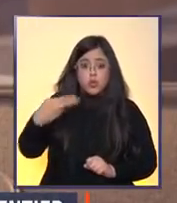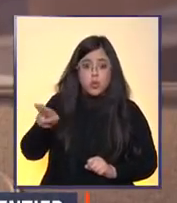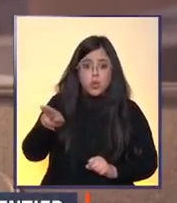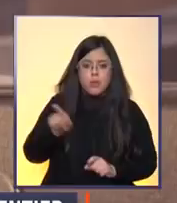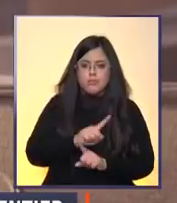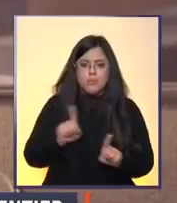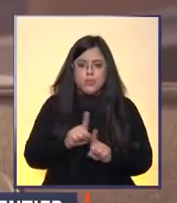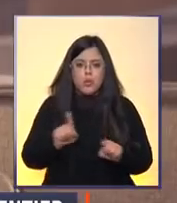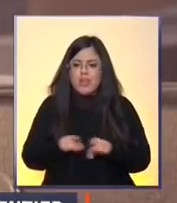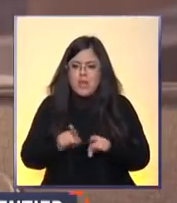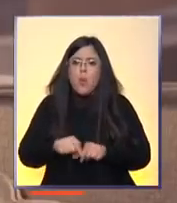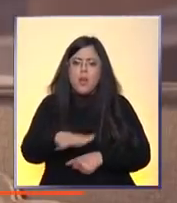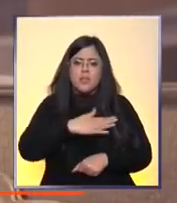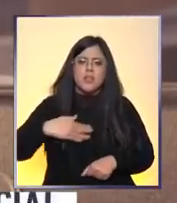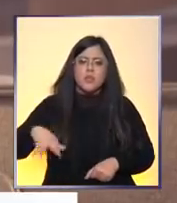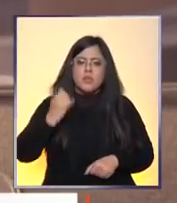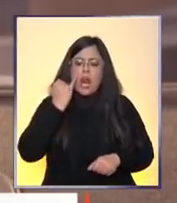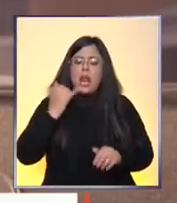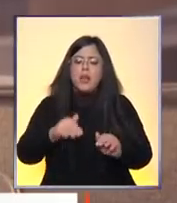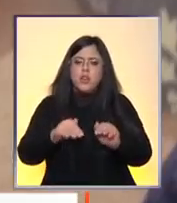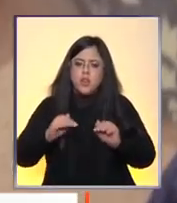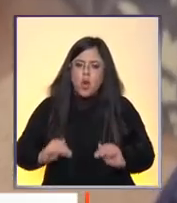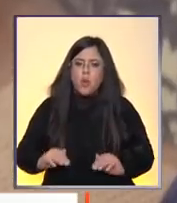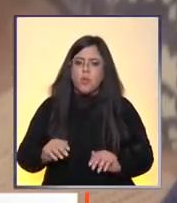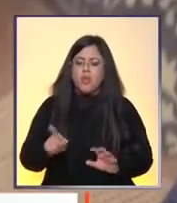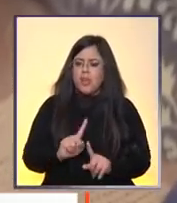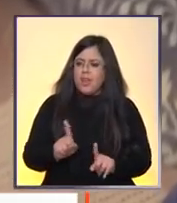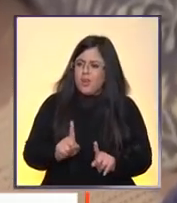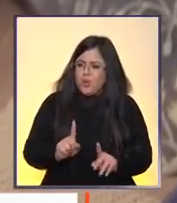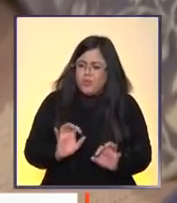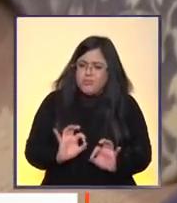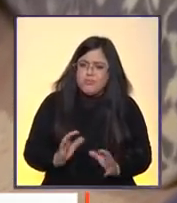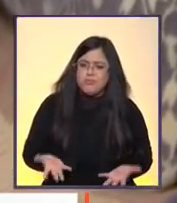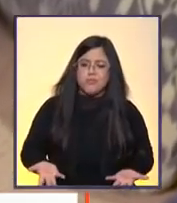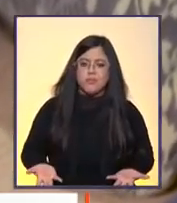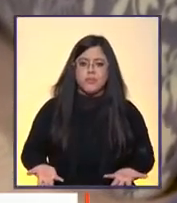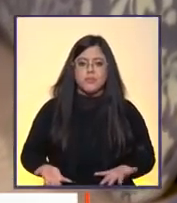incómodo, una situación totalmente inapropiada.